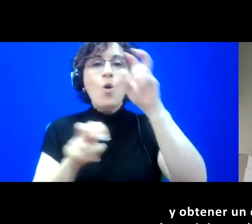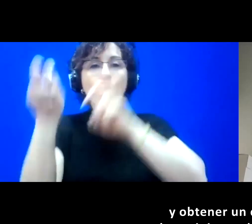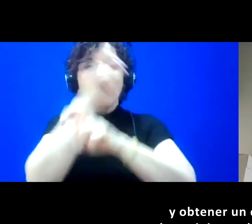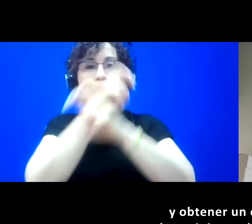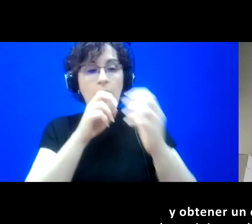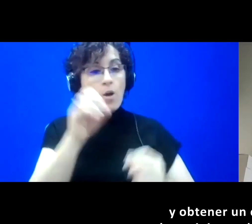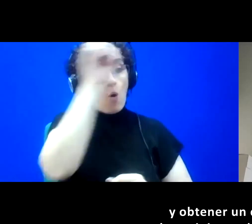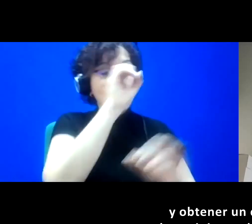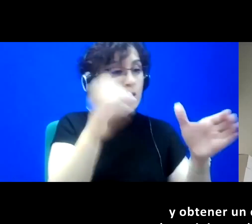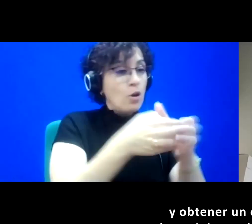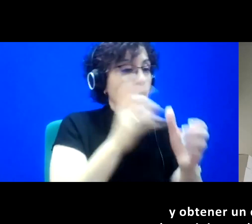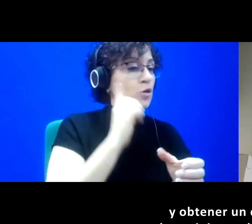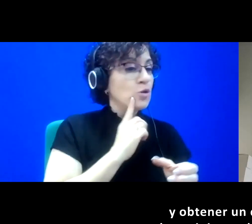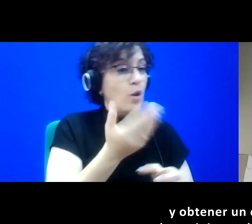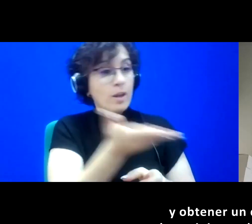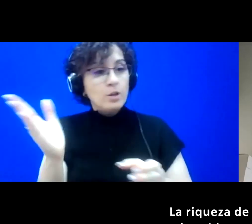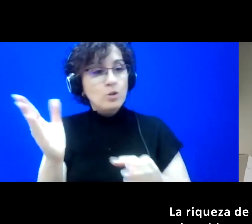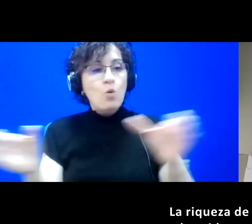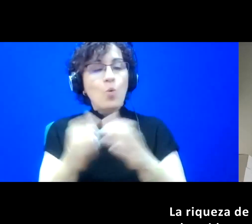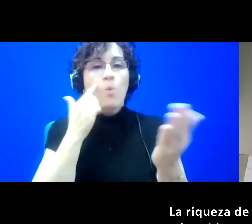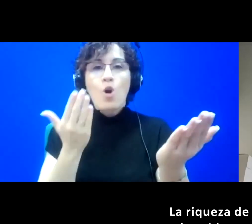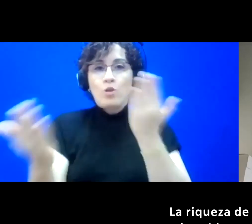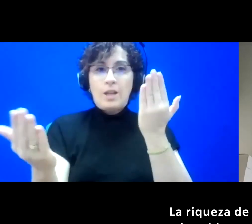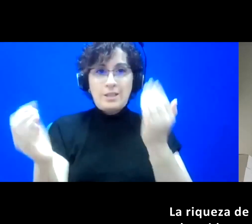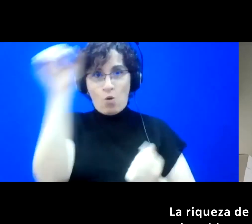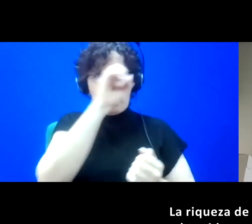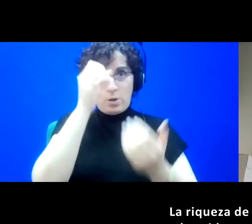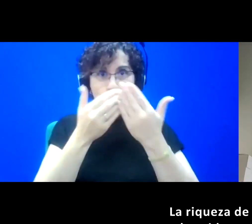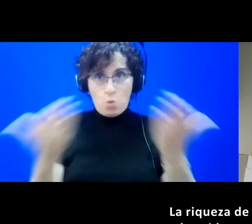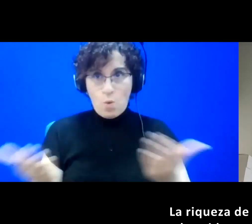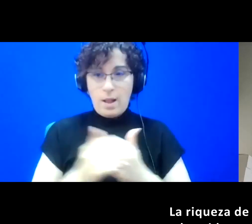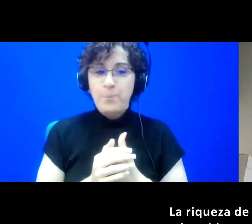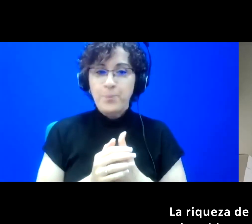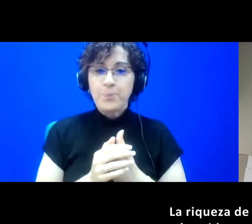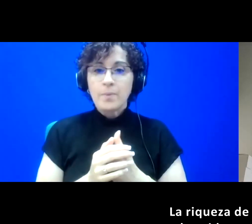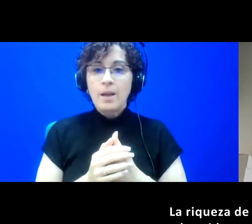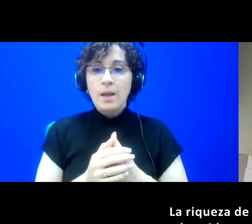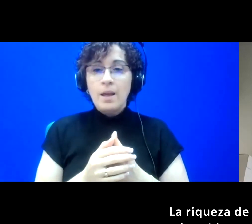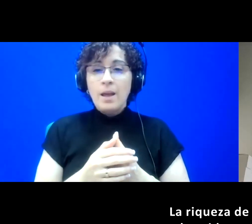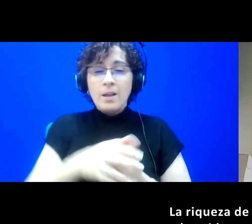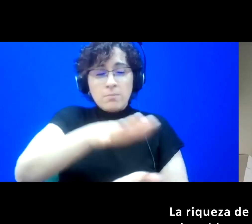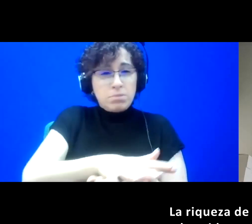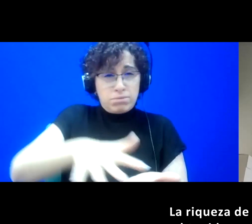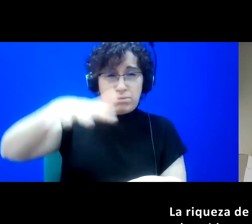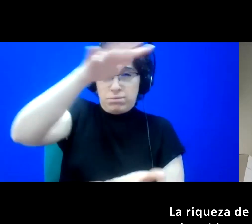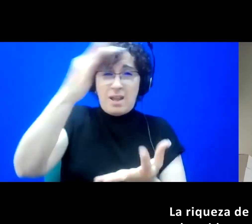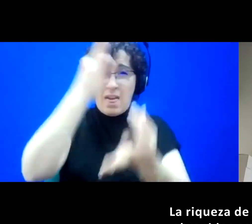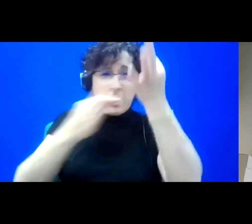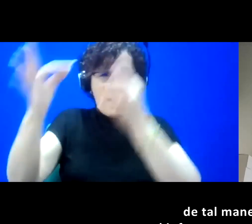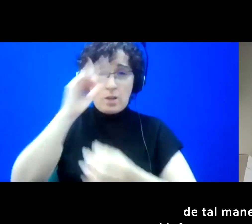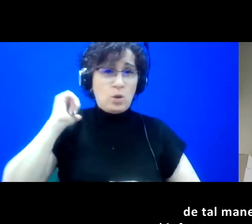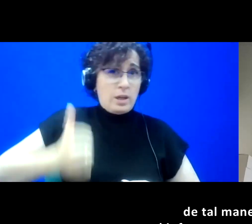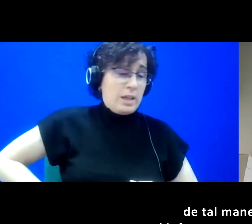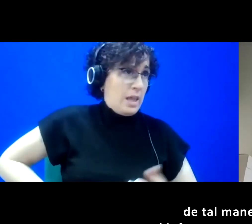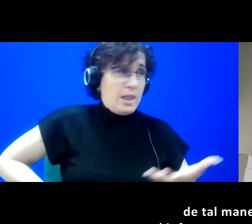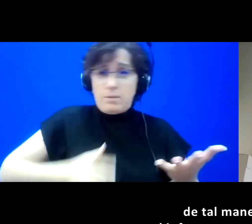las opiniones de estos grupos. La riqueza de los datos obtenidos es enorme, de tal manera que el